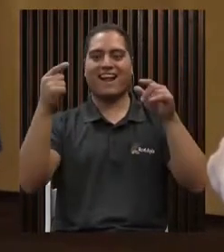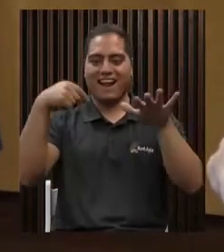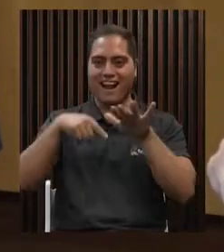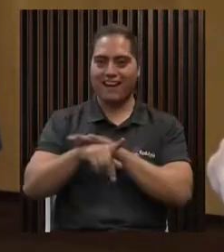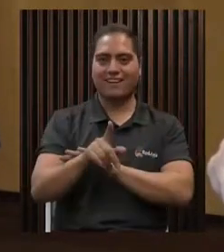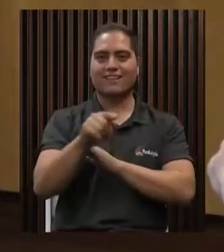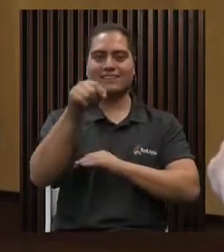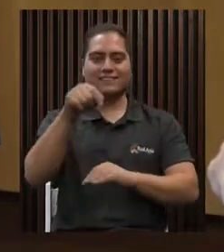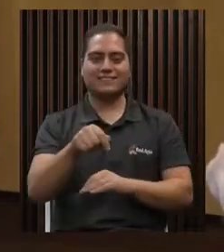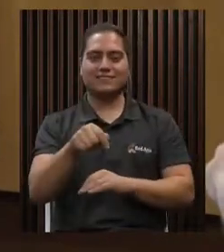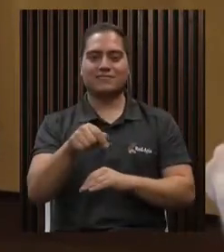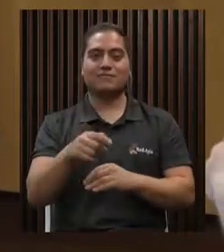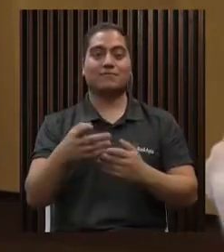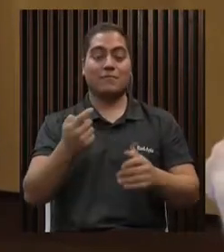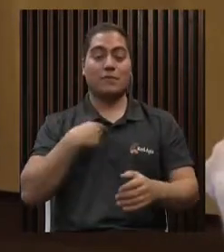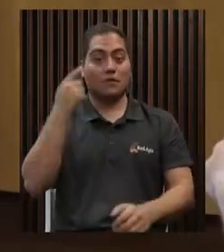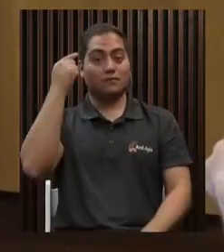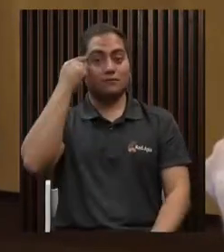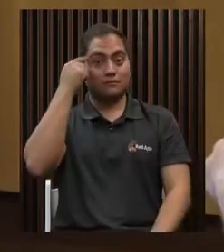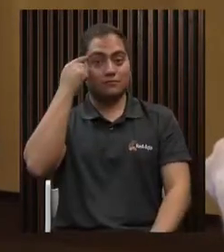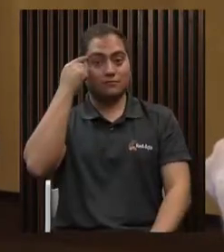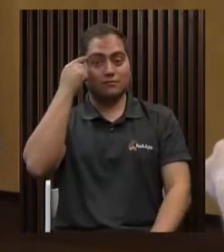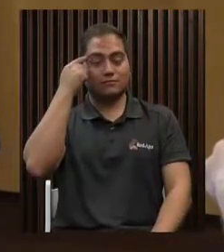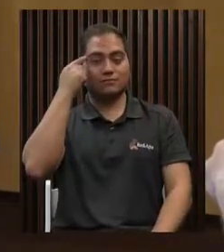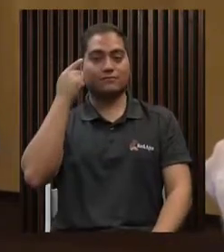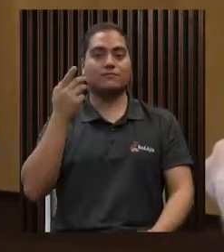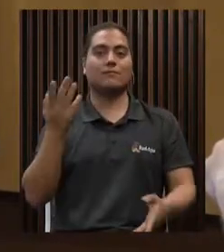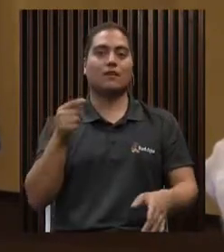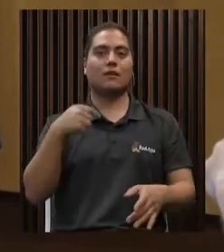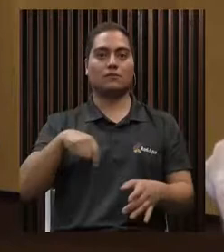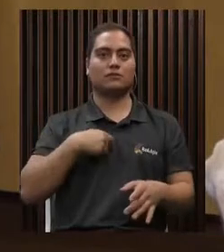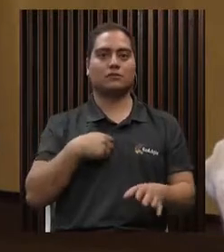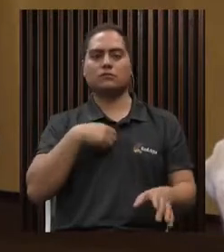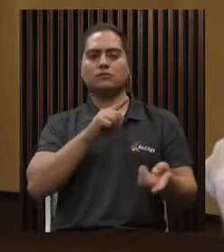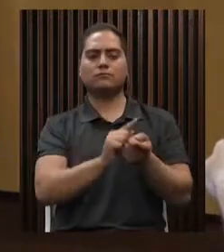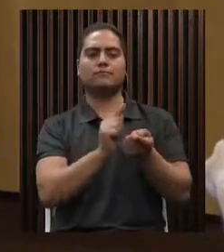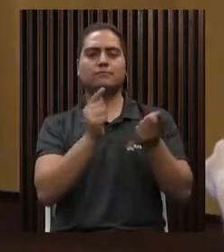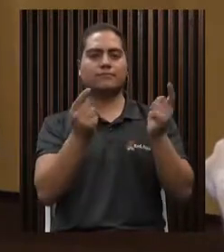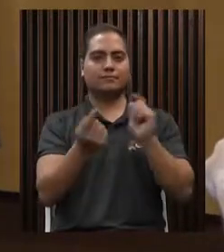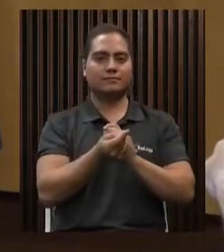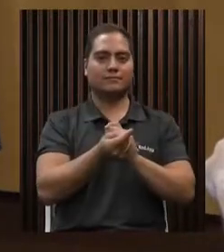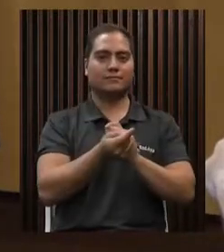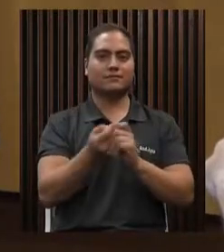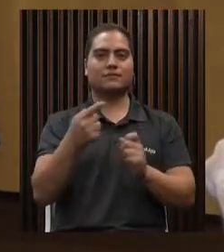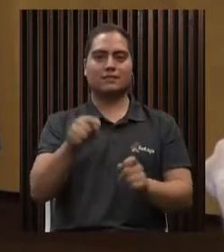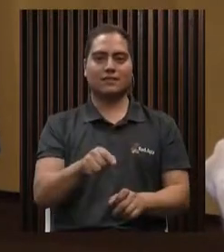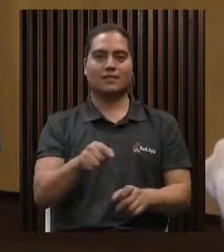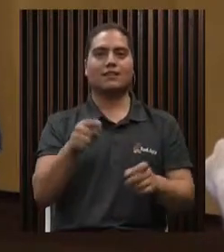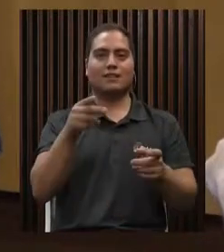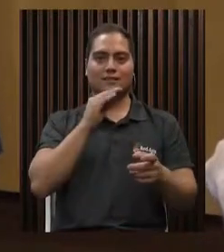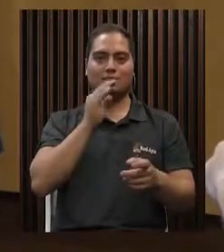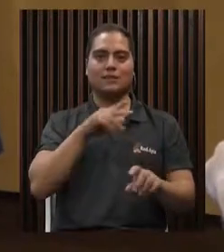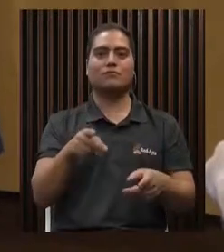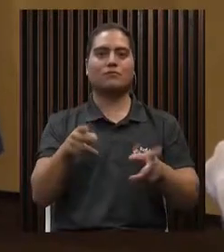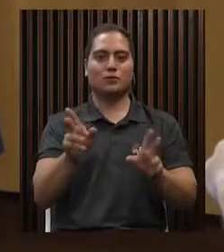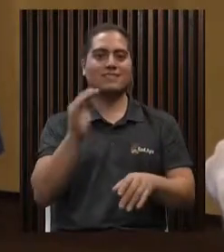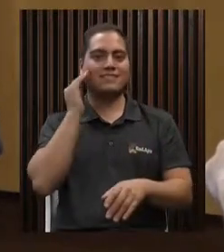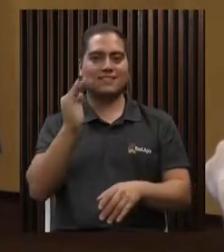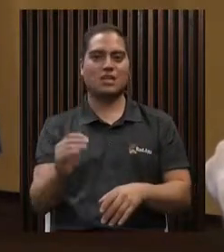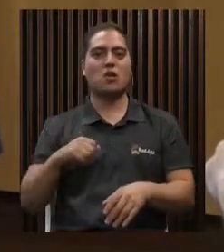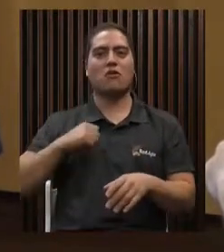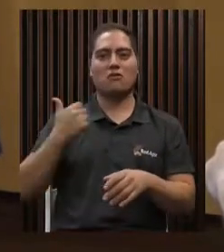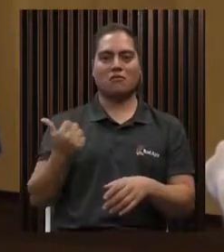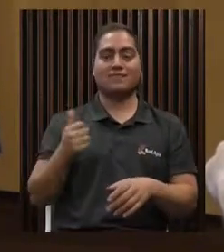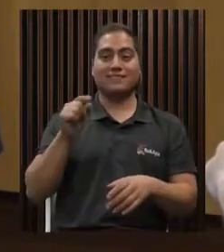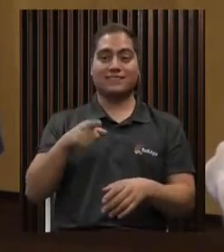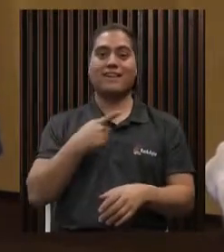espacios. Y creo entonces que hubo que adaptarlo para que fuese apto para niños también y para jóvenes. Y lo interesante